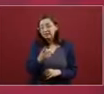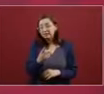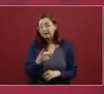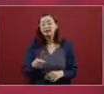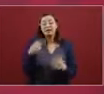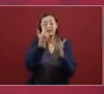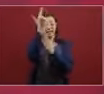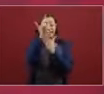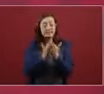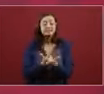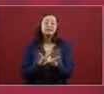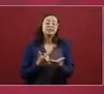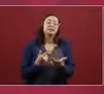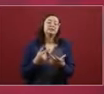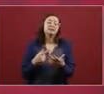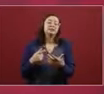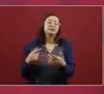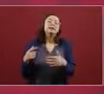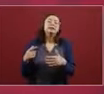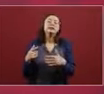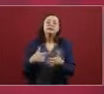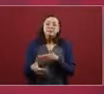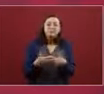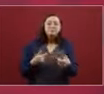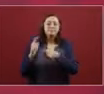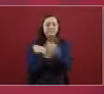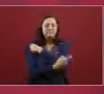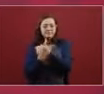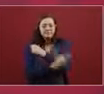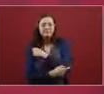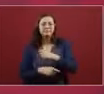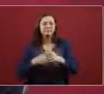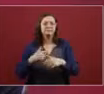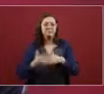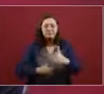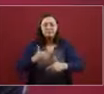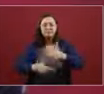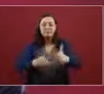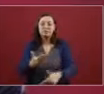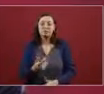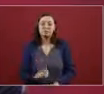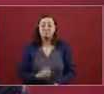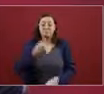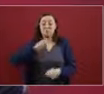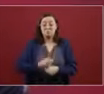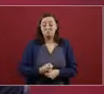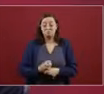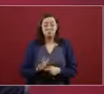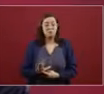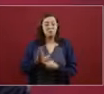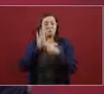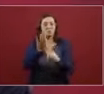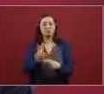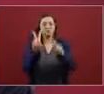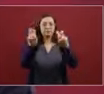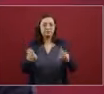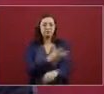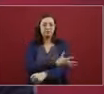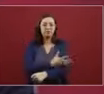se va a actualizar la nómina. Fue un paso muy importante la